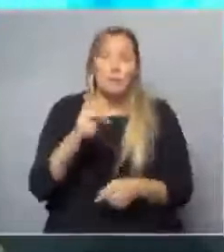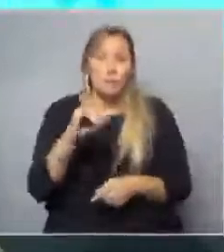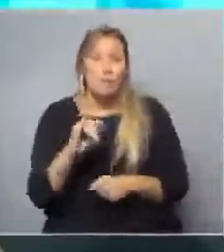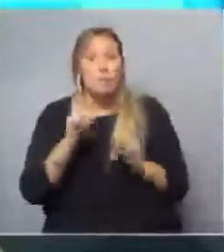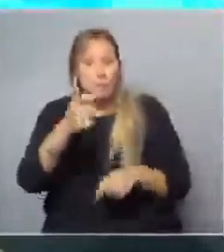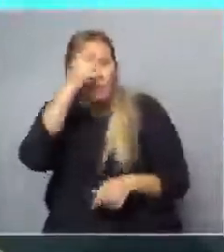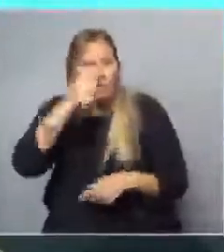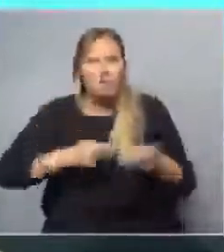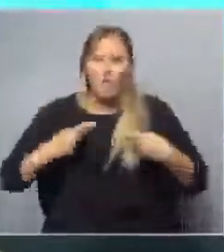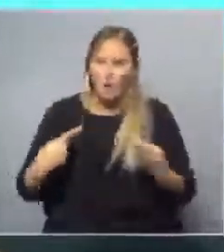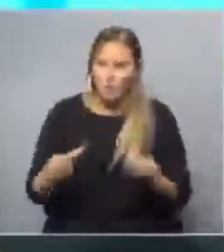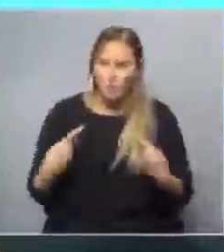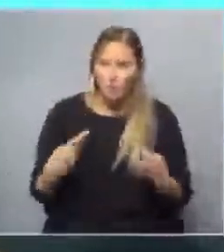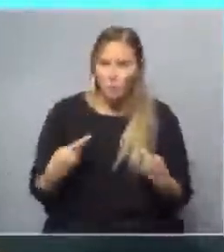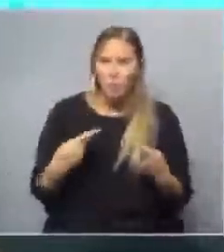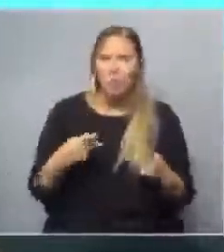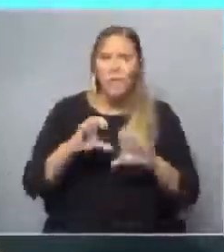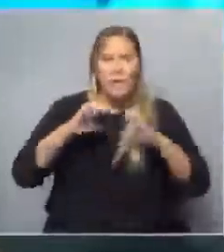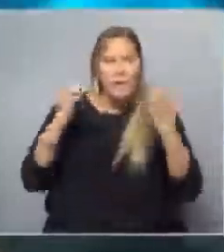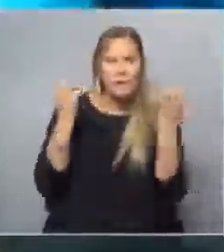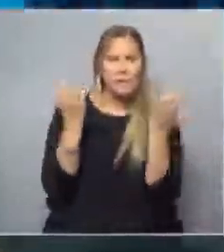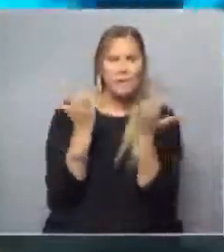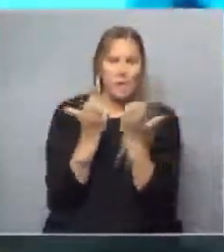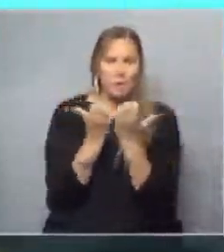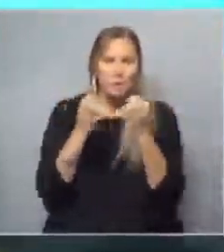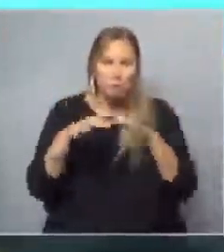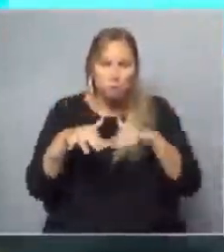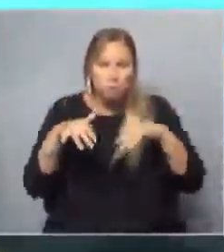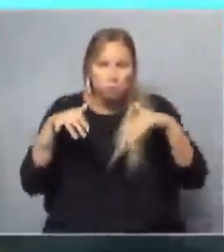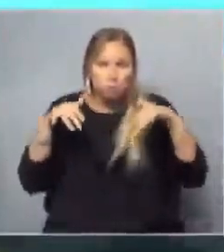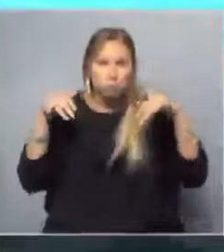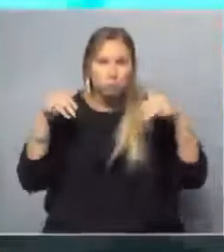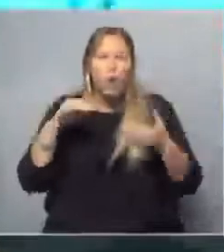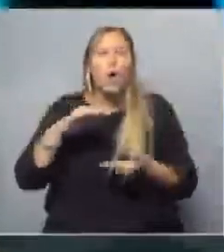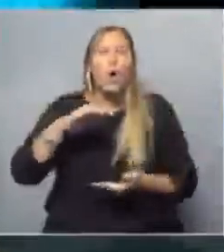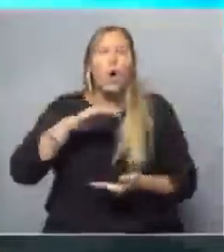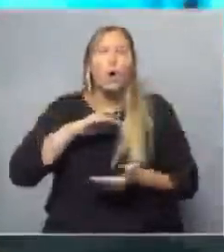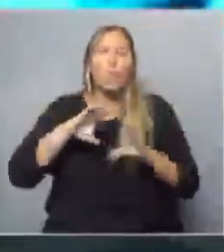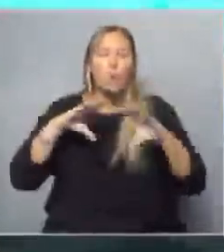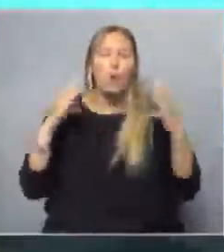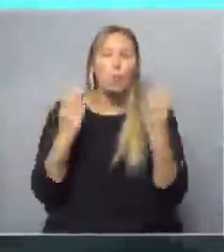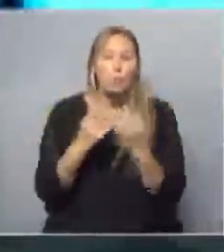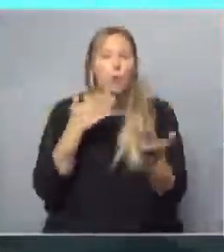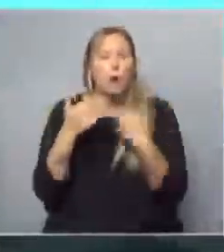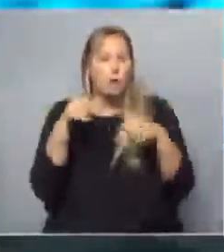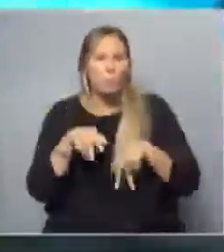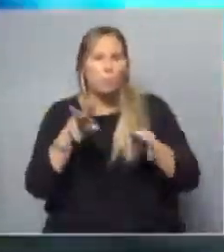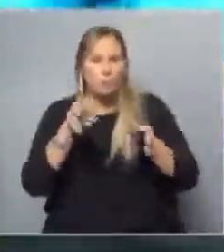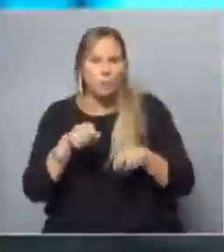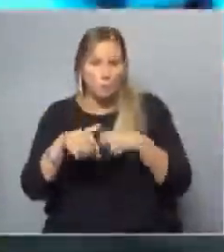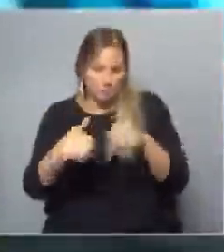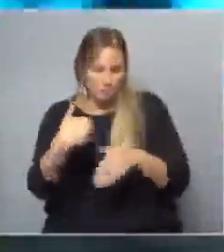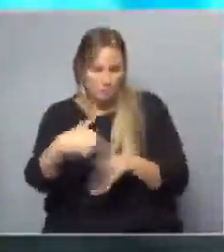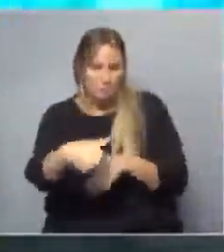el fútbol y en los majestuosos estadios que albergan, por ejemplo, las Copas del Mundo. Compartiremos esto y más en los